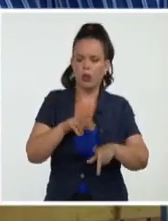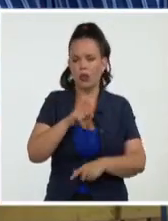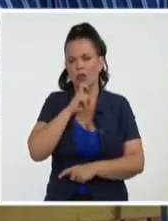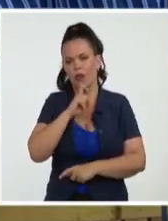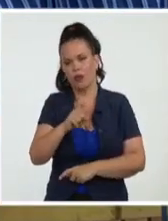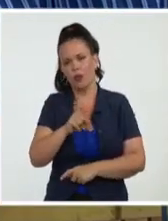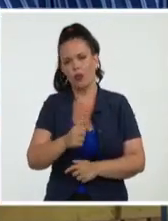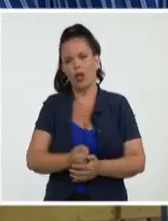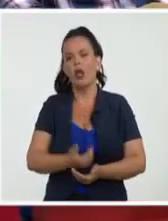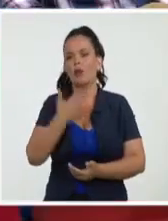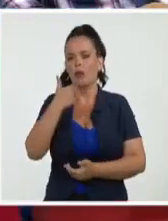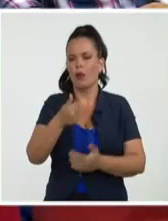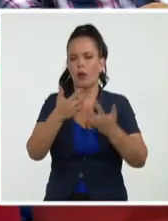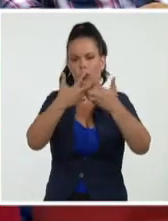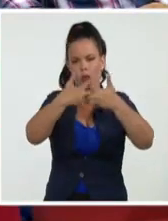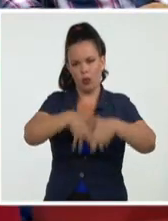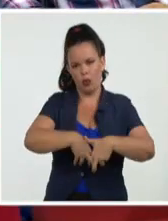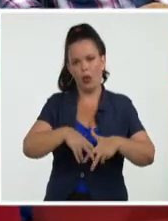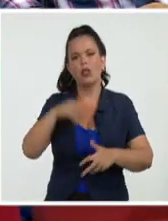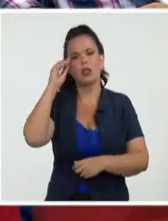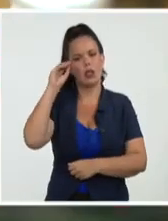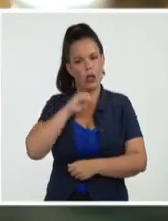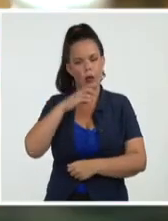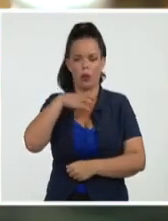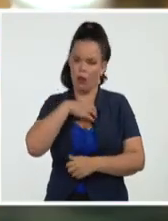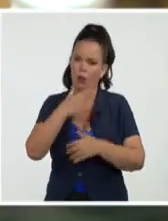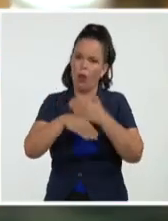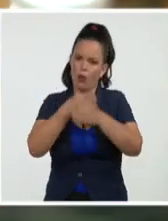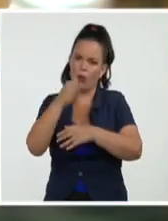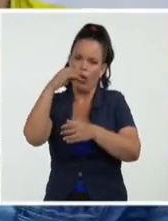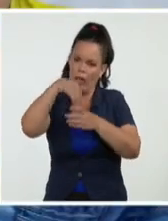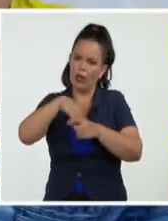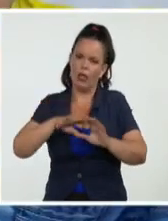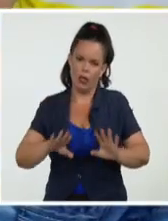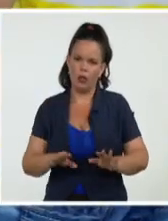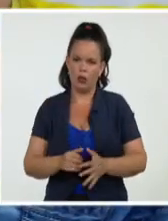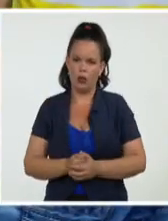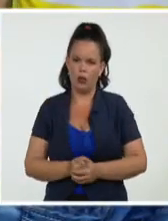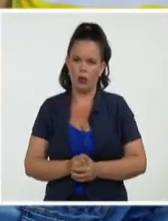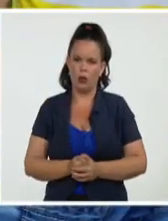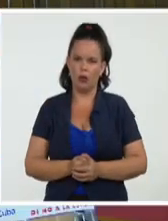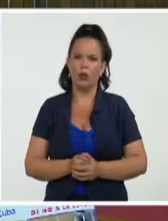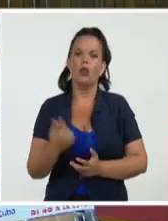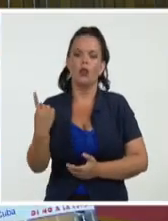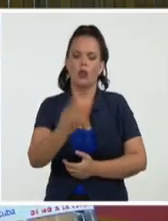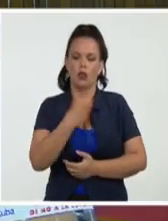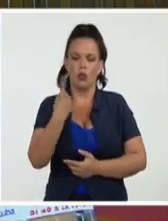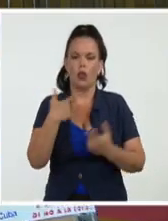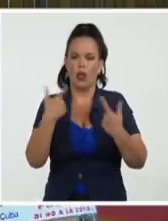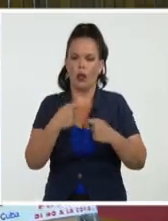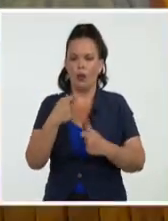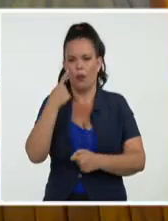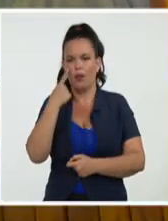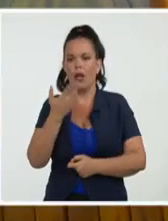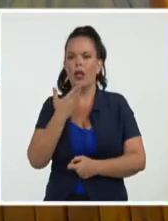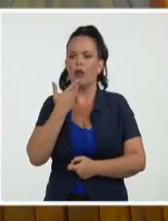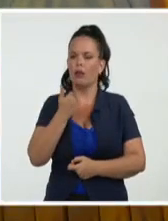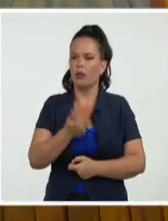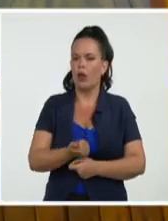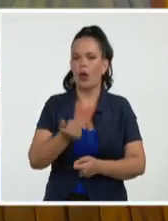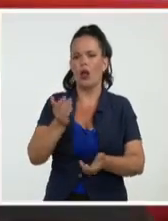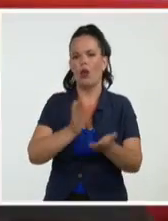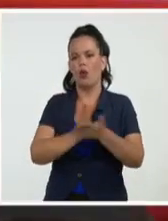productores. No obstante, no estamos exentos de burocracias. Estaremos claros todos a la importancia de consolidar la soberanía alimentaria en